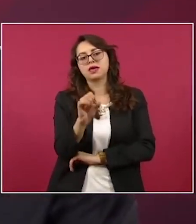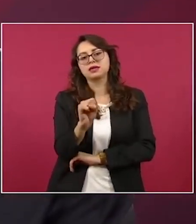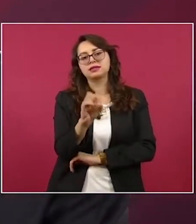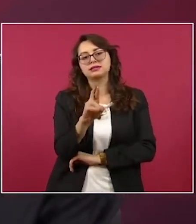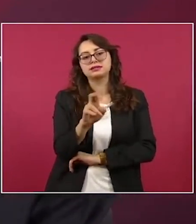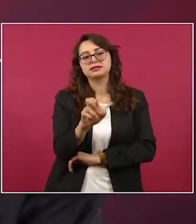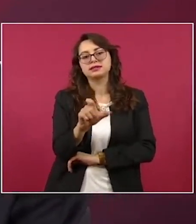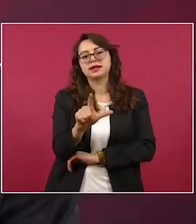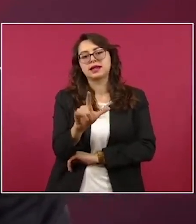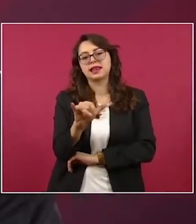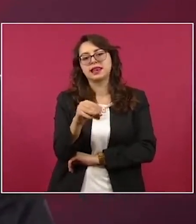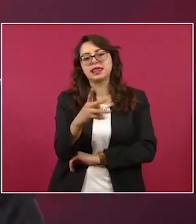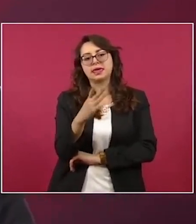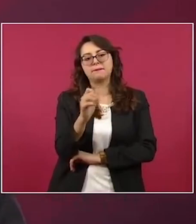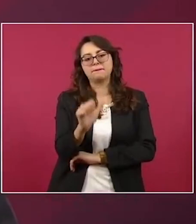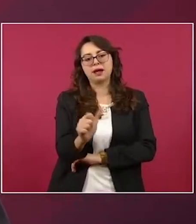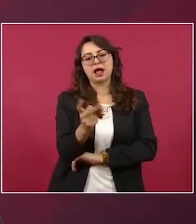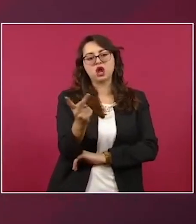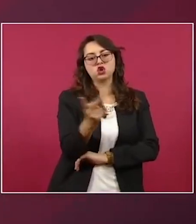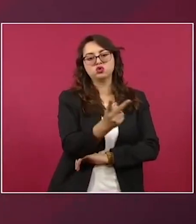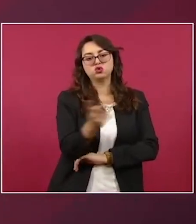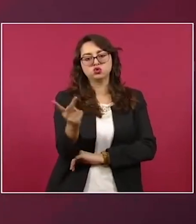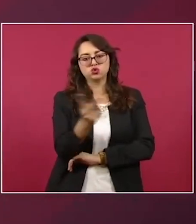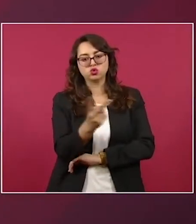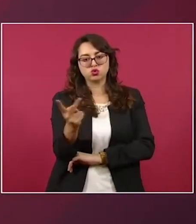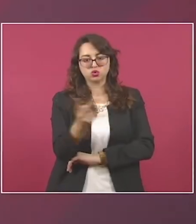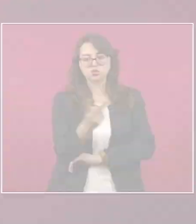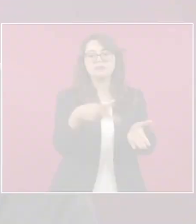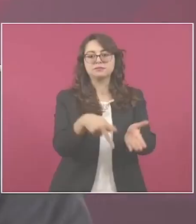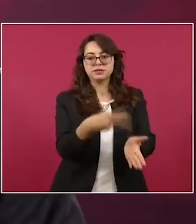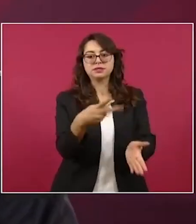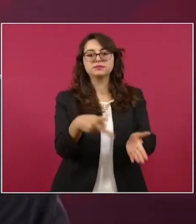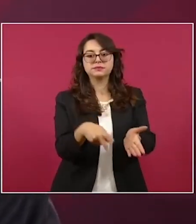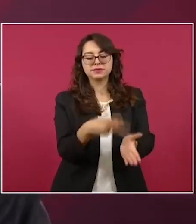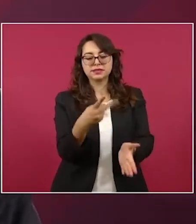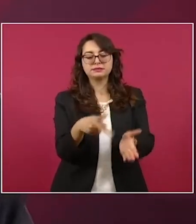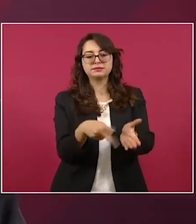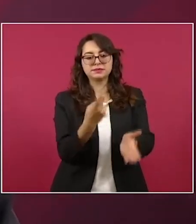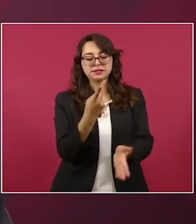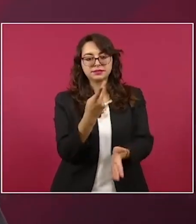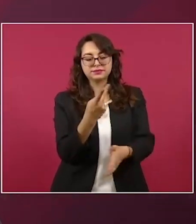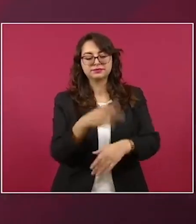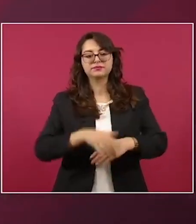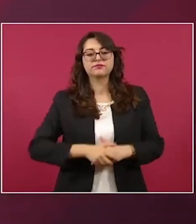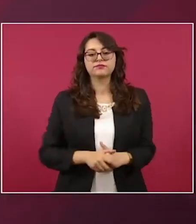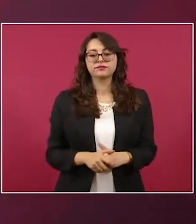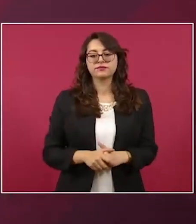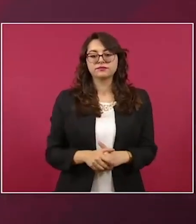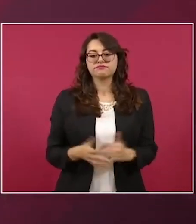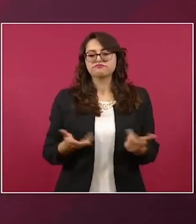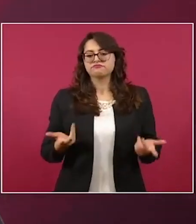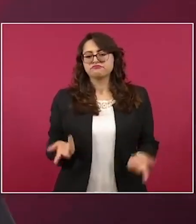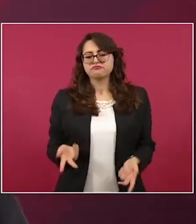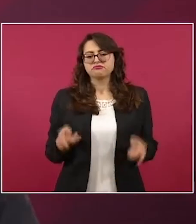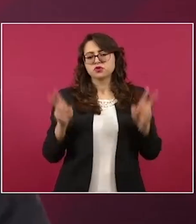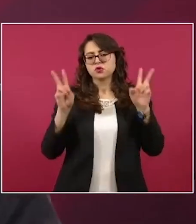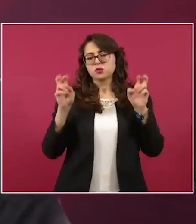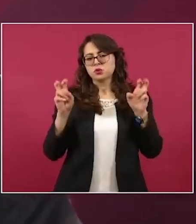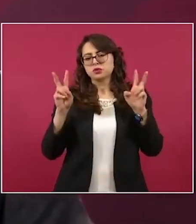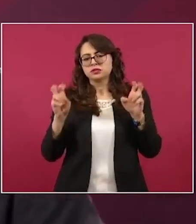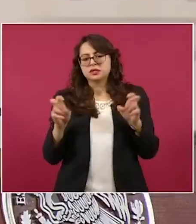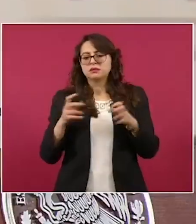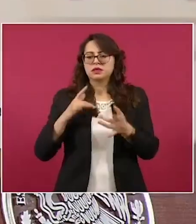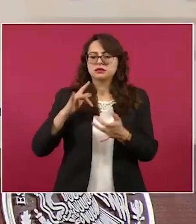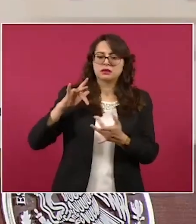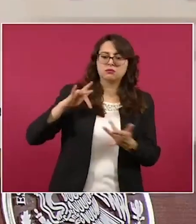que son quienes suscriben gran cantidad de estos contratos. Estos primeros son para sistemas de rastreo,